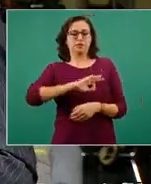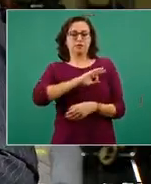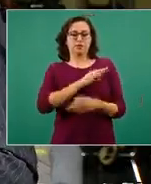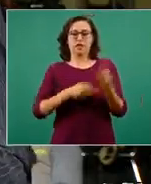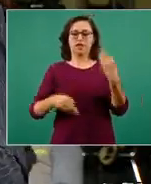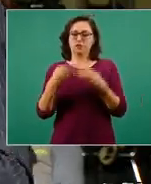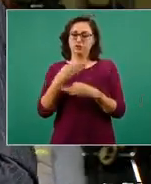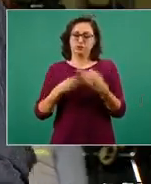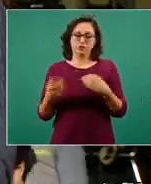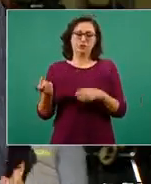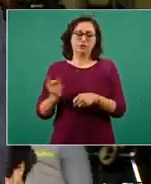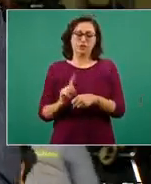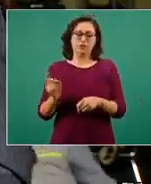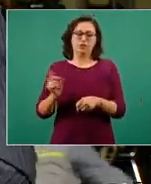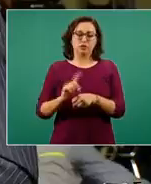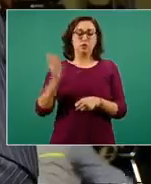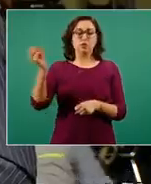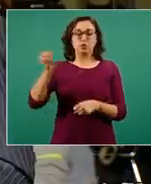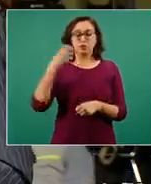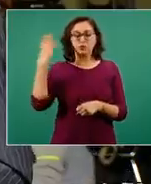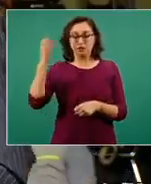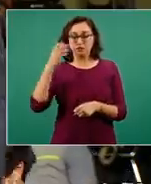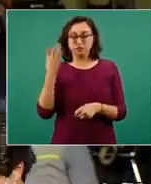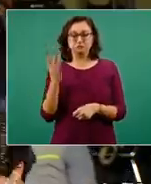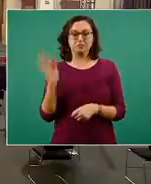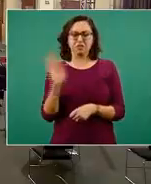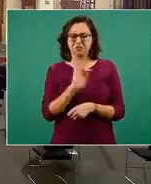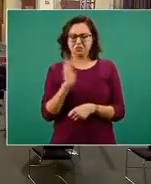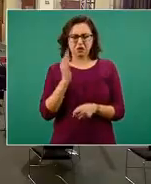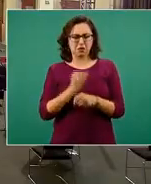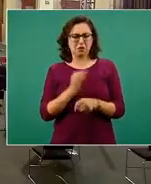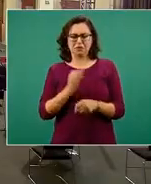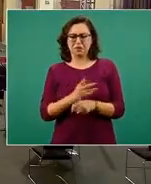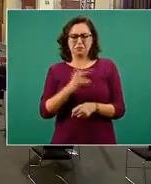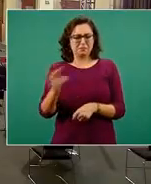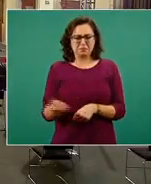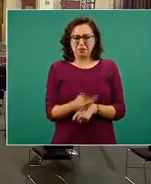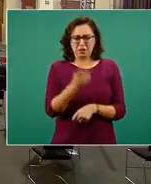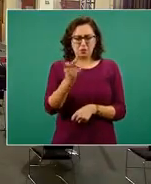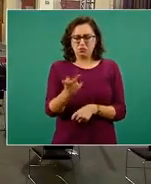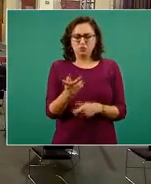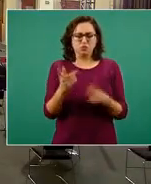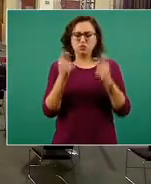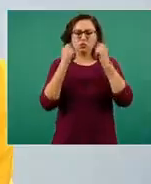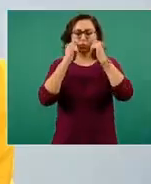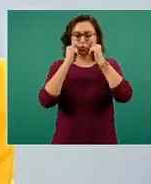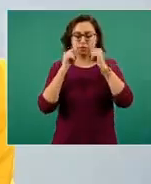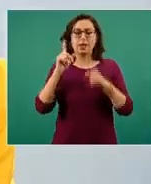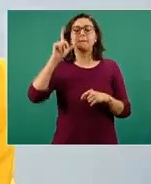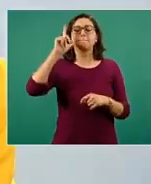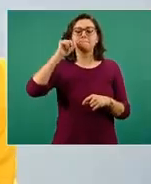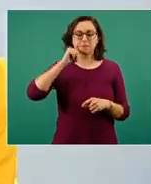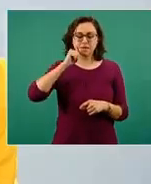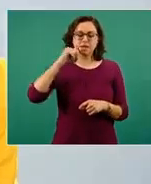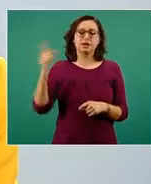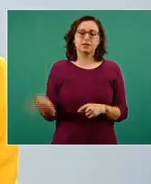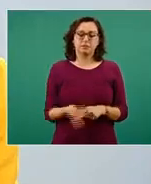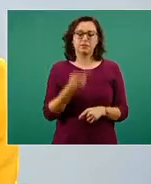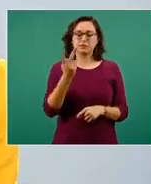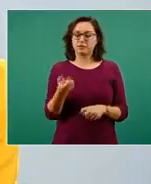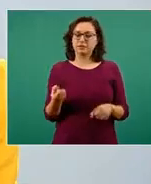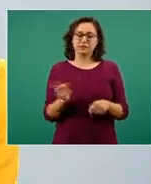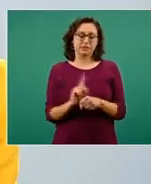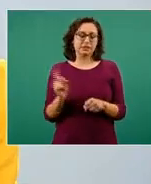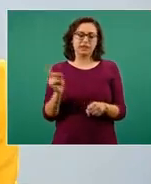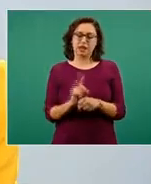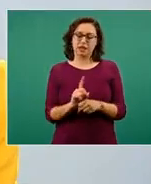diarias que dan, porque sé que a lo mejor si no pregunto algo ahorita, van a poderlo responder el día de mañana en todas las conferencias que dan